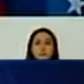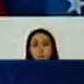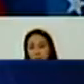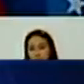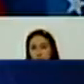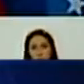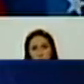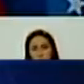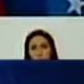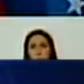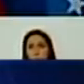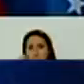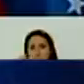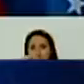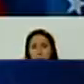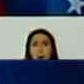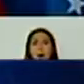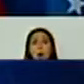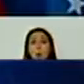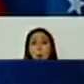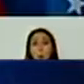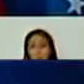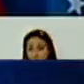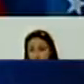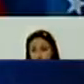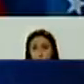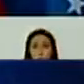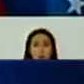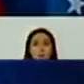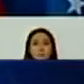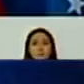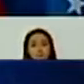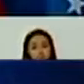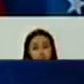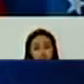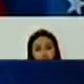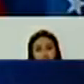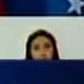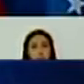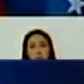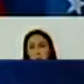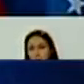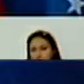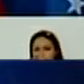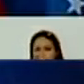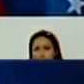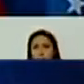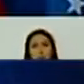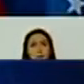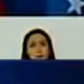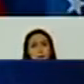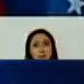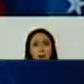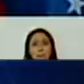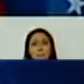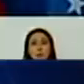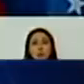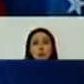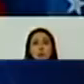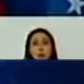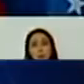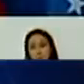traficantes de droga colombianos, vinculados obviamente a delincuentes de Venezuela, han